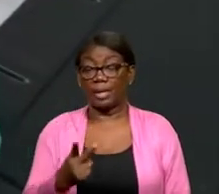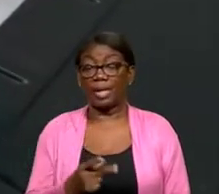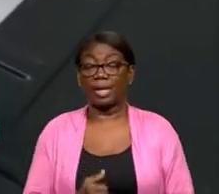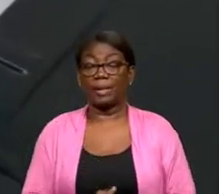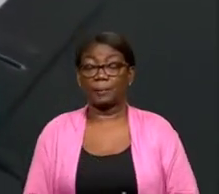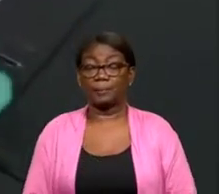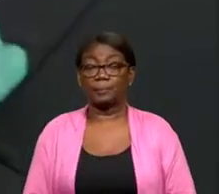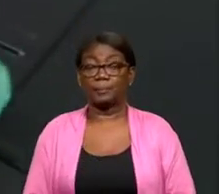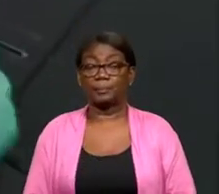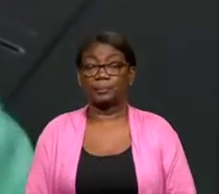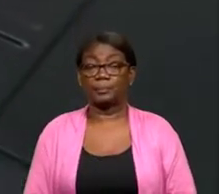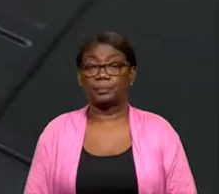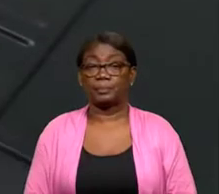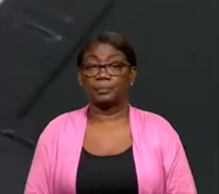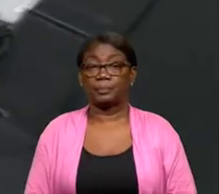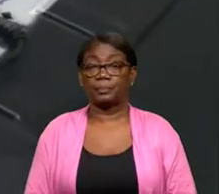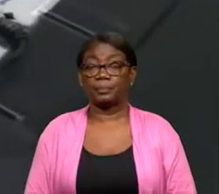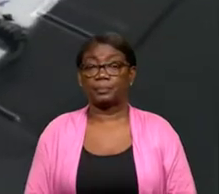a tierra,